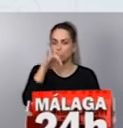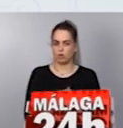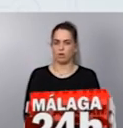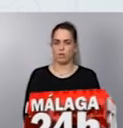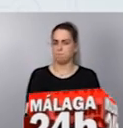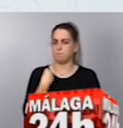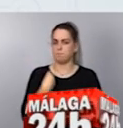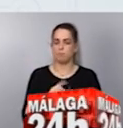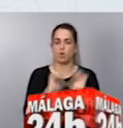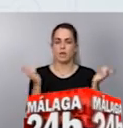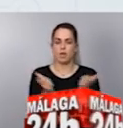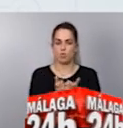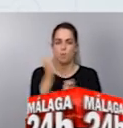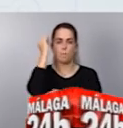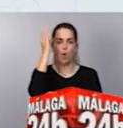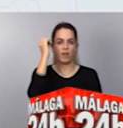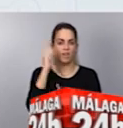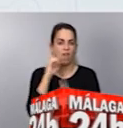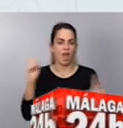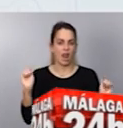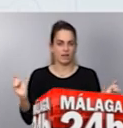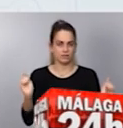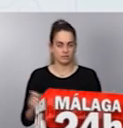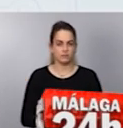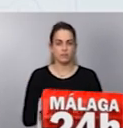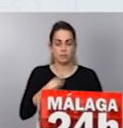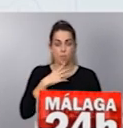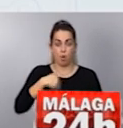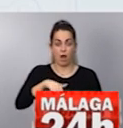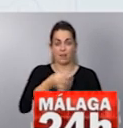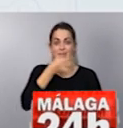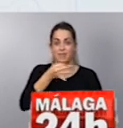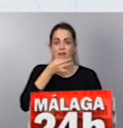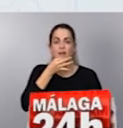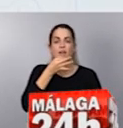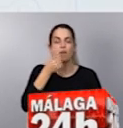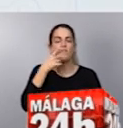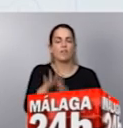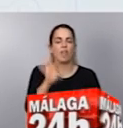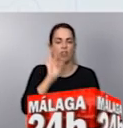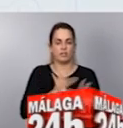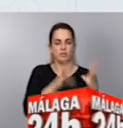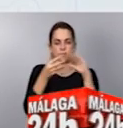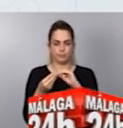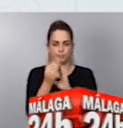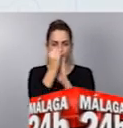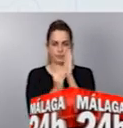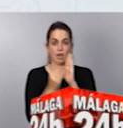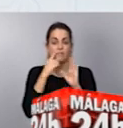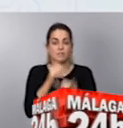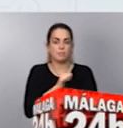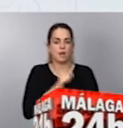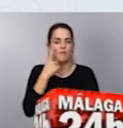de la ponencia de alertas, y que esta tarde se tomará la decisión. Vamos a esperar a ver qué es lo que nos dicen los técnicos